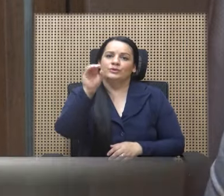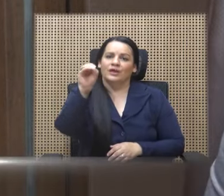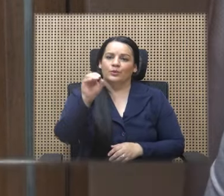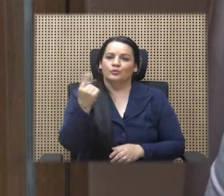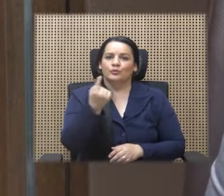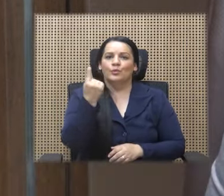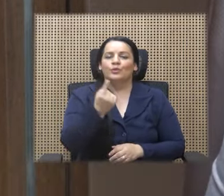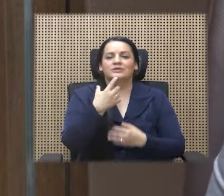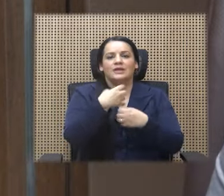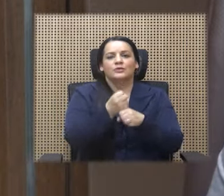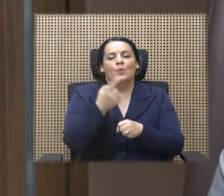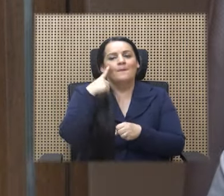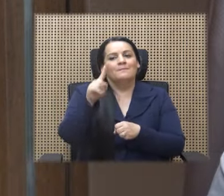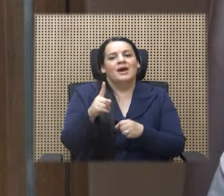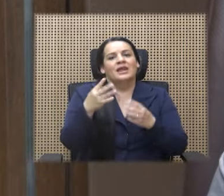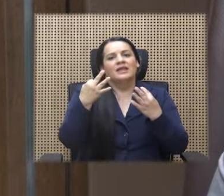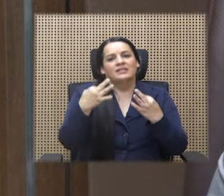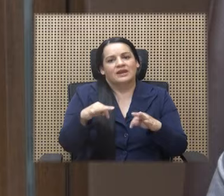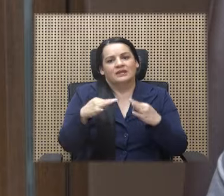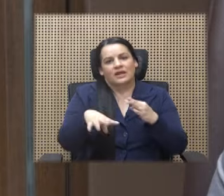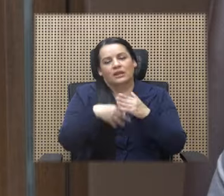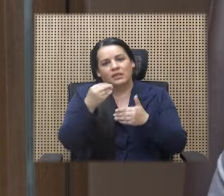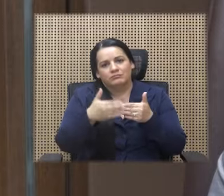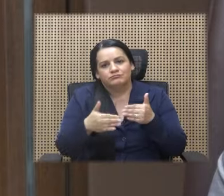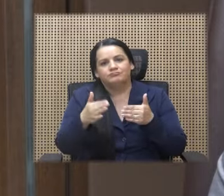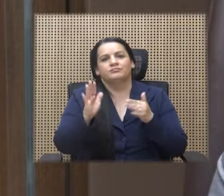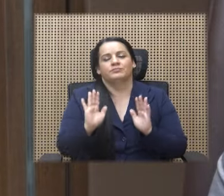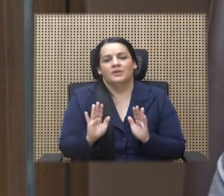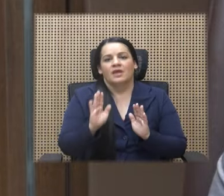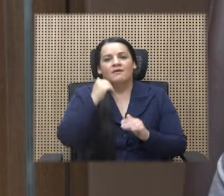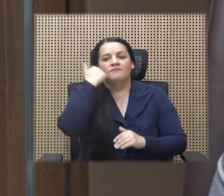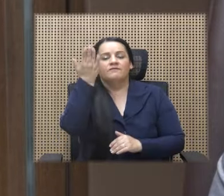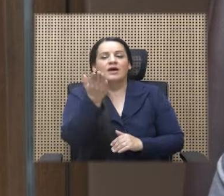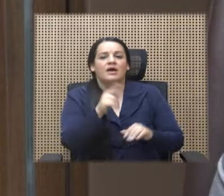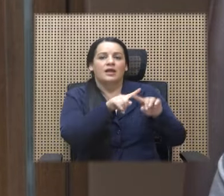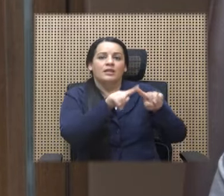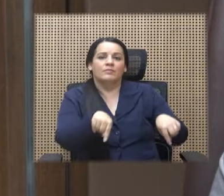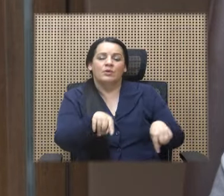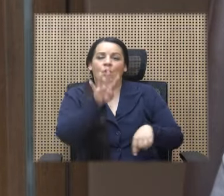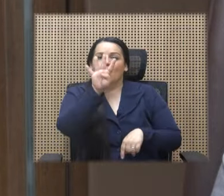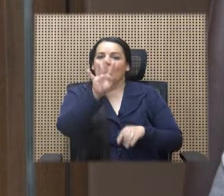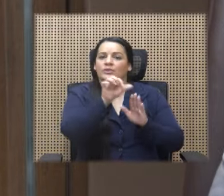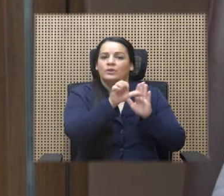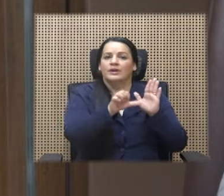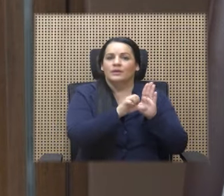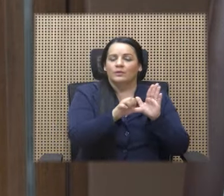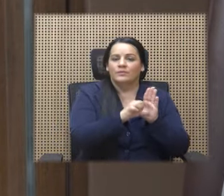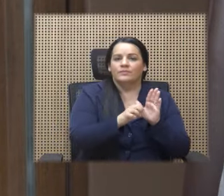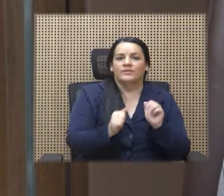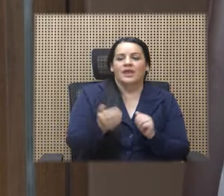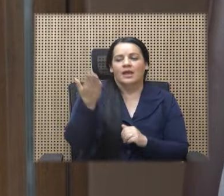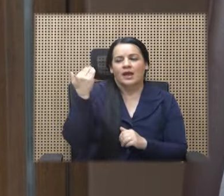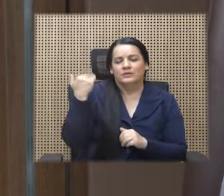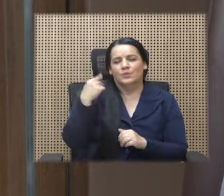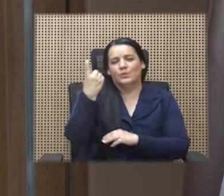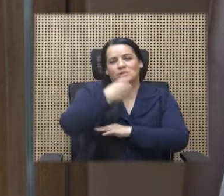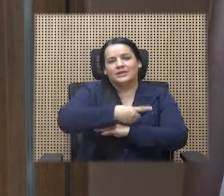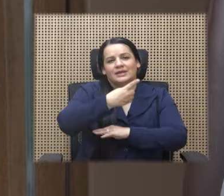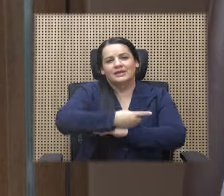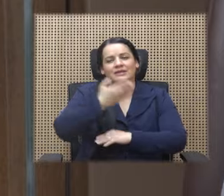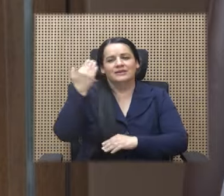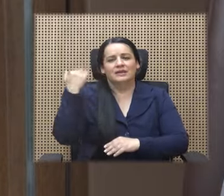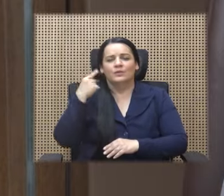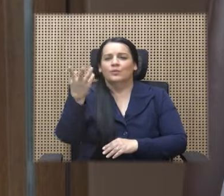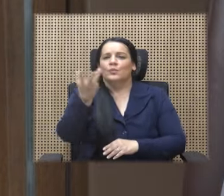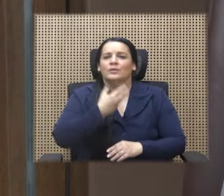solamente para salir del paso fácil eliminemos cuatro artículos que hace unos días atrás nos decían